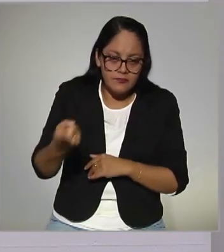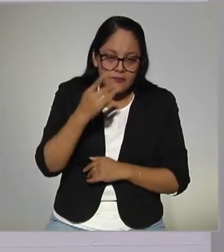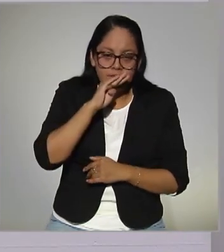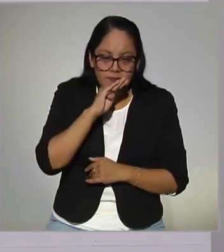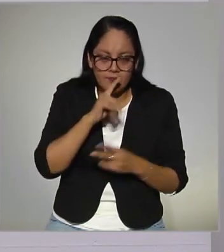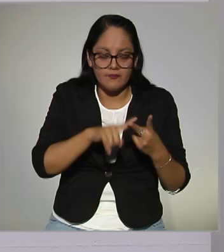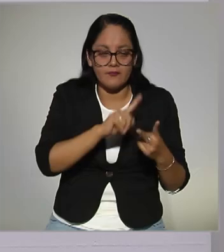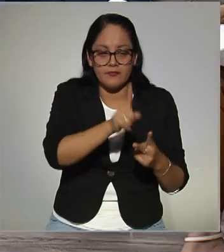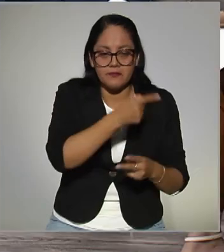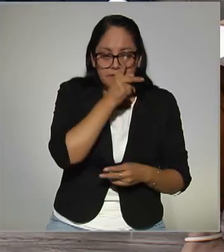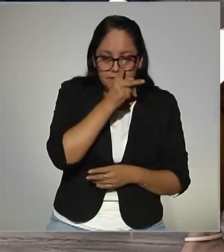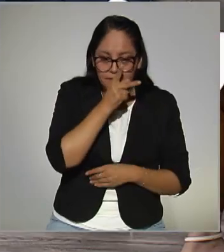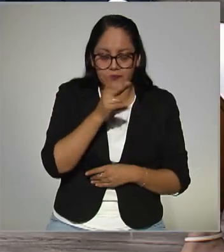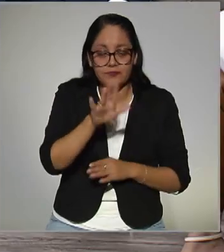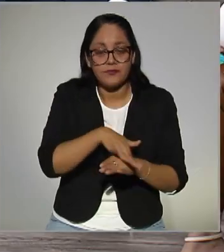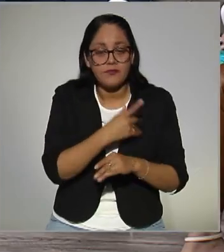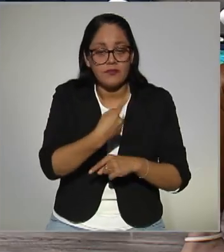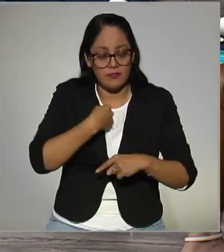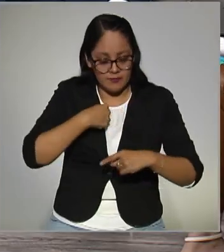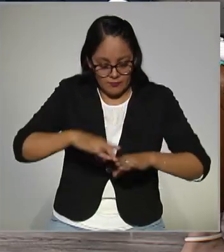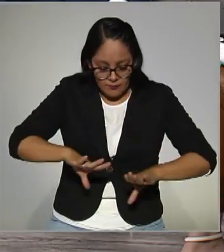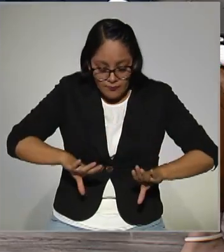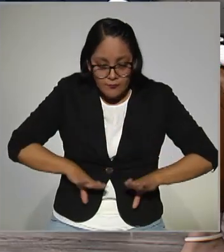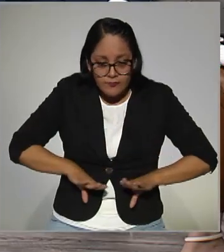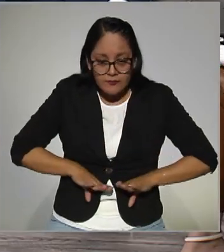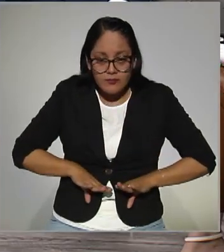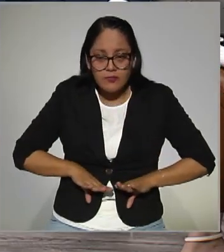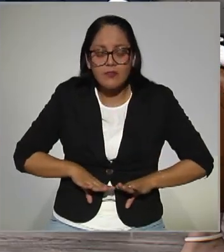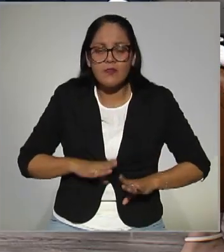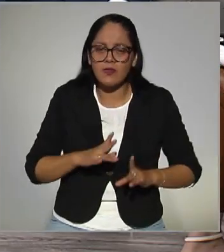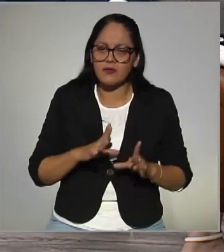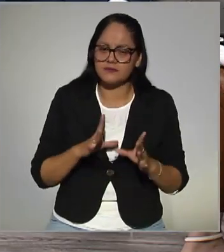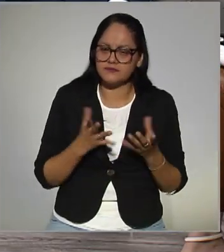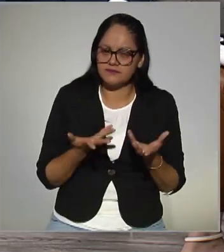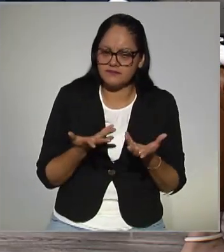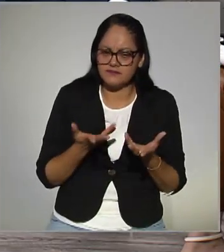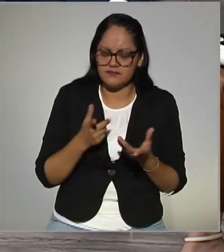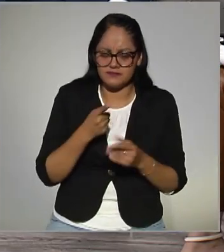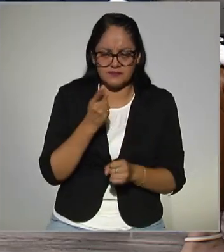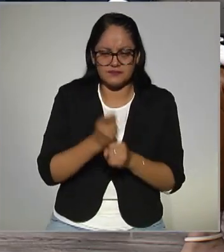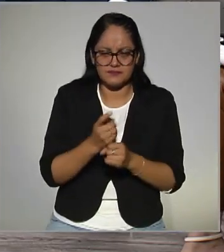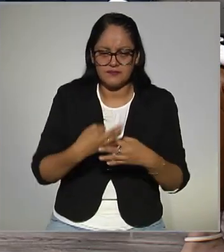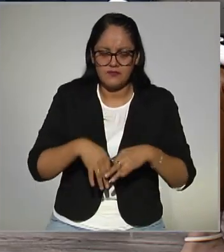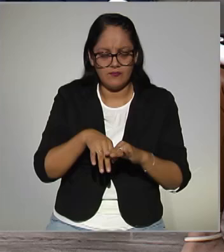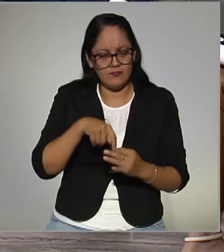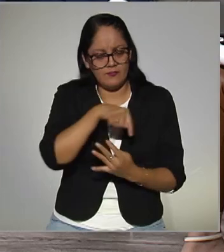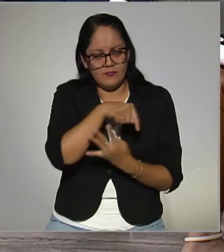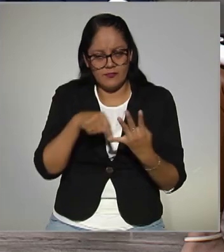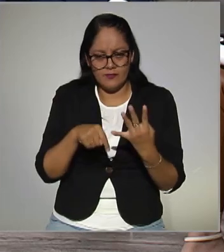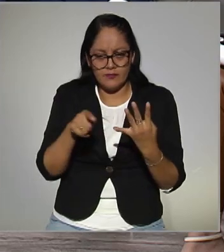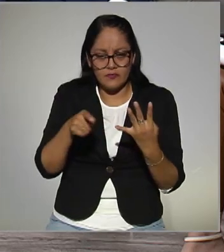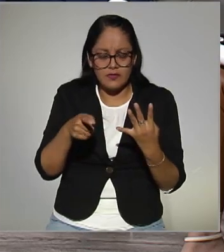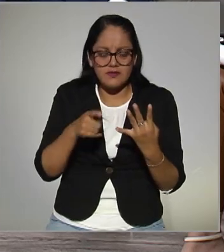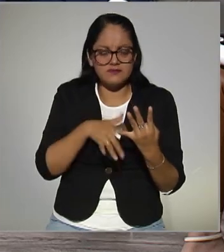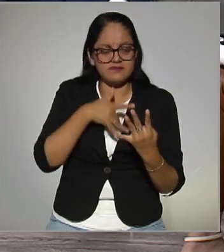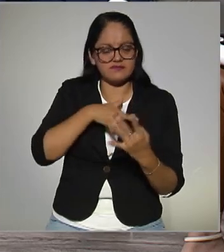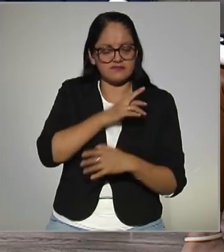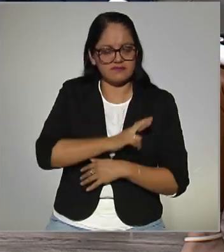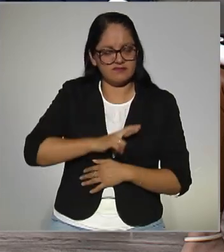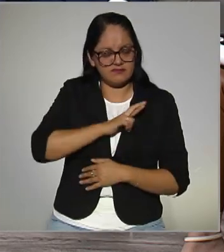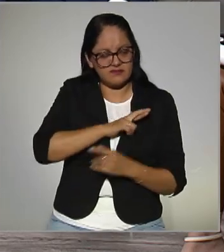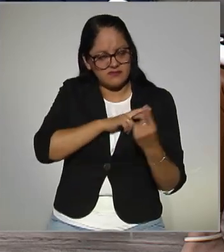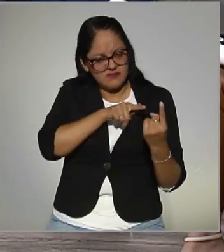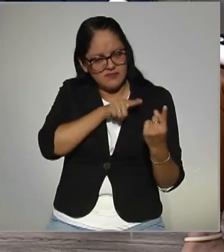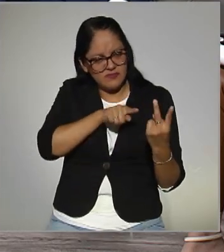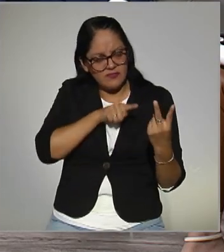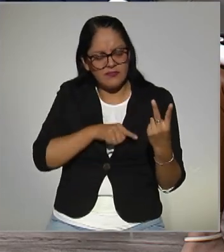o el padre, sino mi conducta fuera de este círculo de los principales personajes que motivaron mi resentimiento se